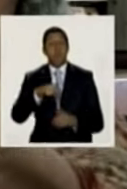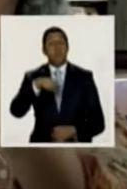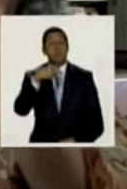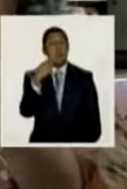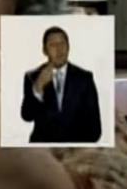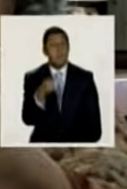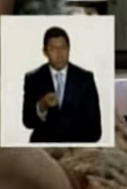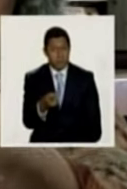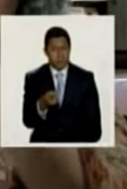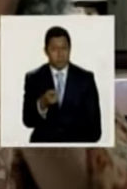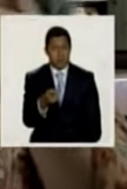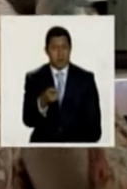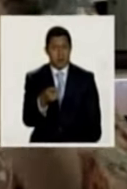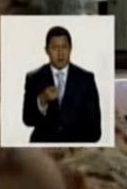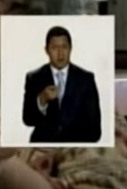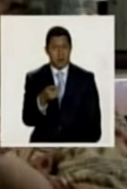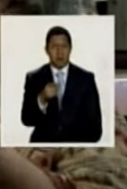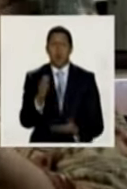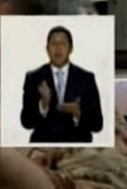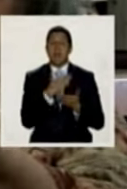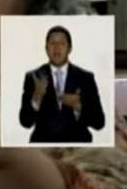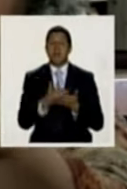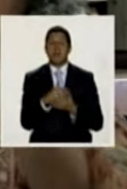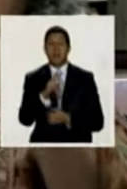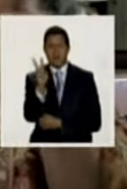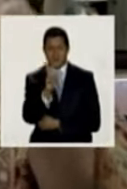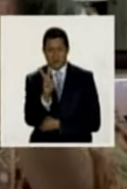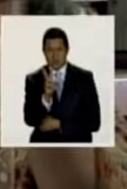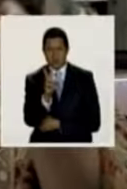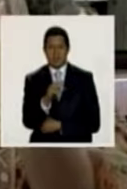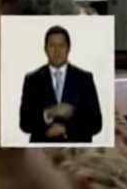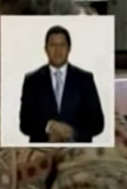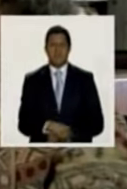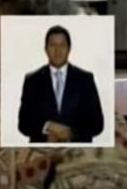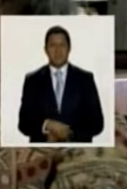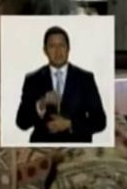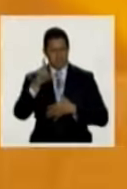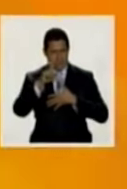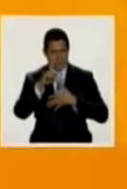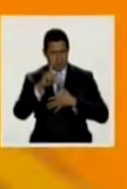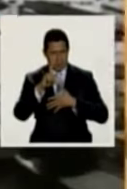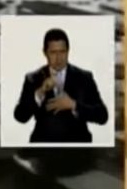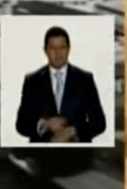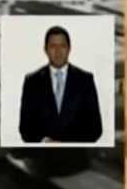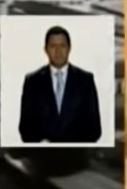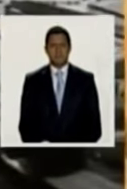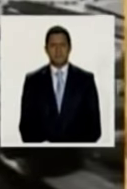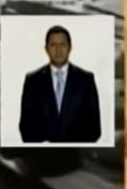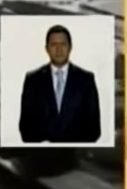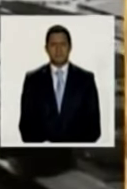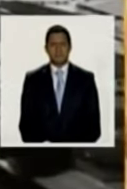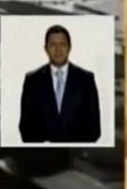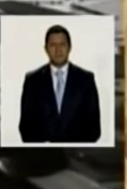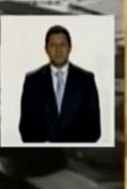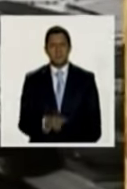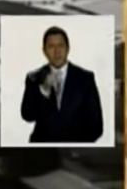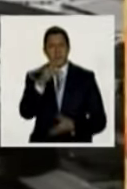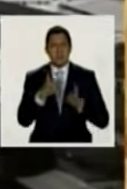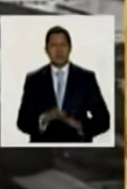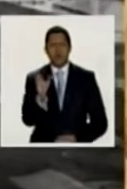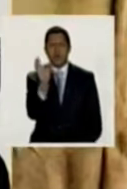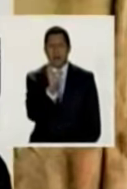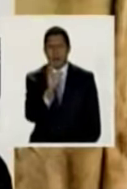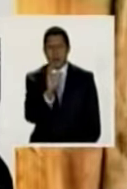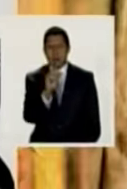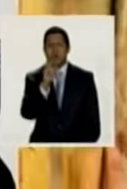ser posteriormente una literatura venezolana y una literatura latinoamericana. Gallegos nació en